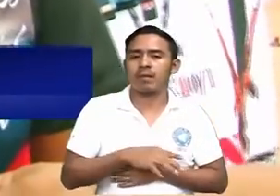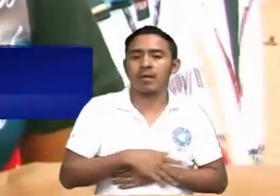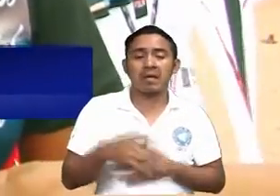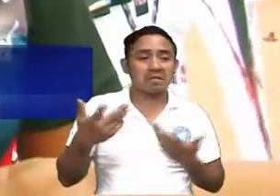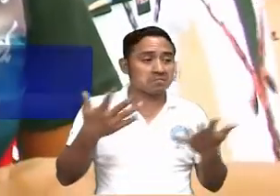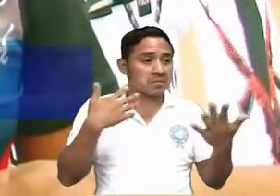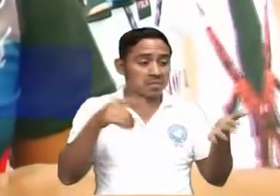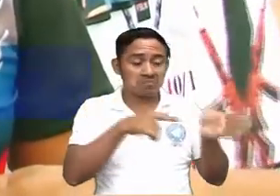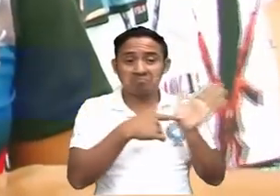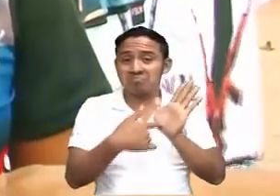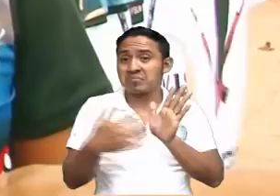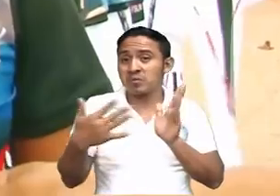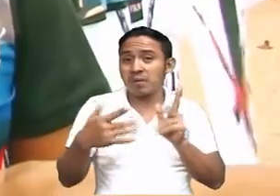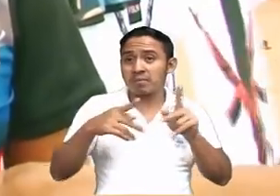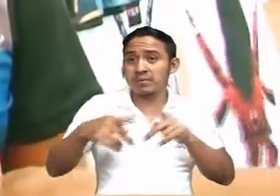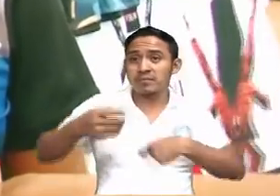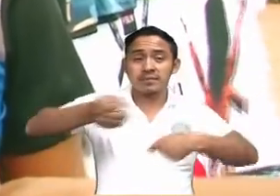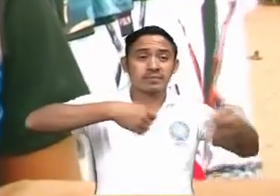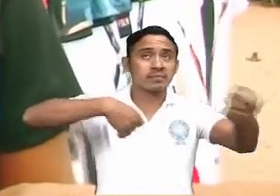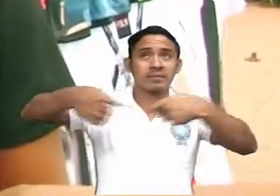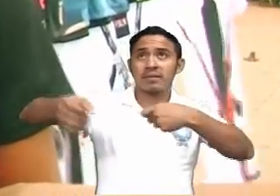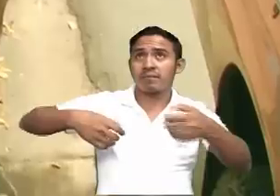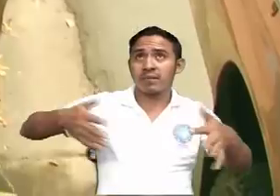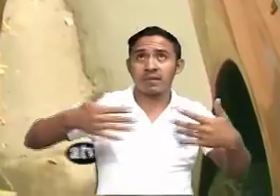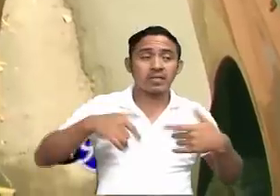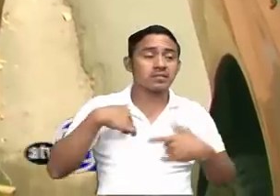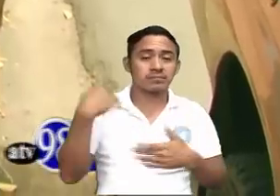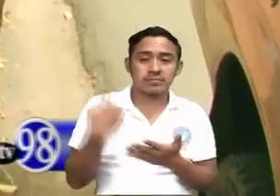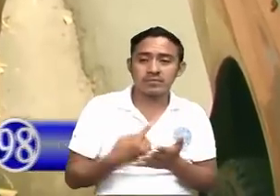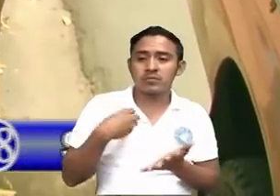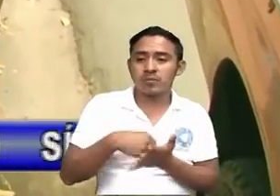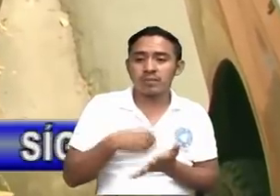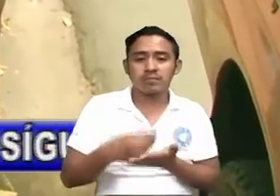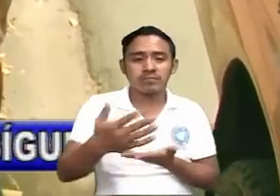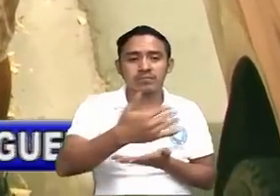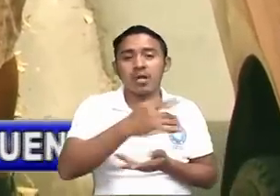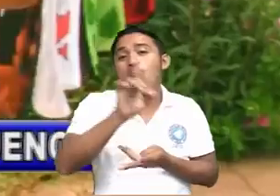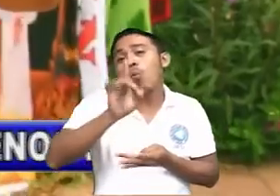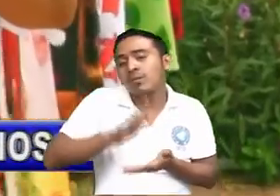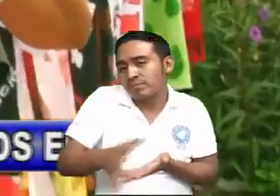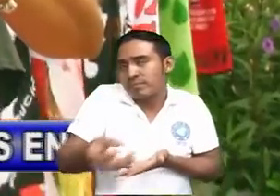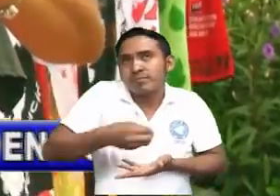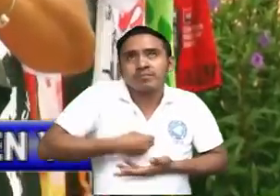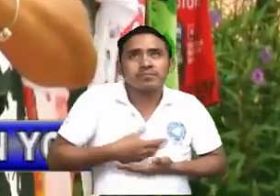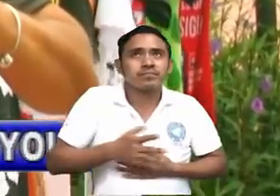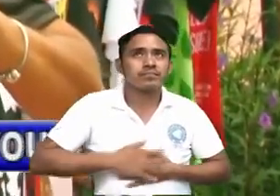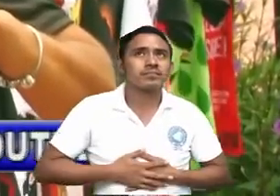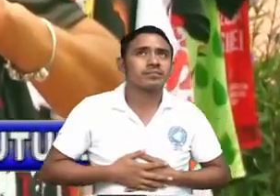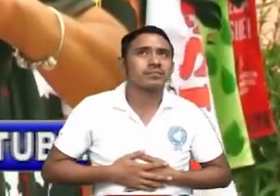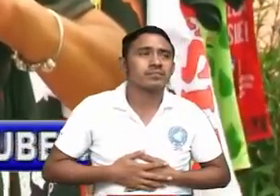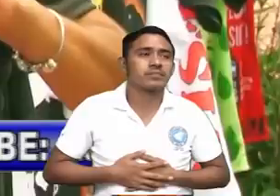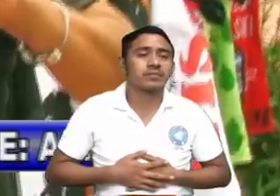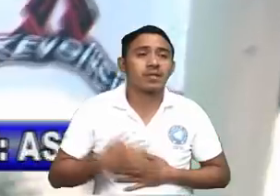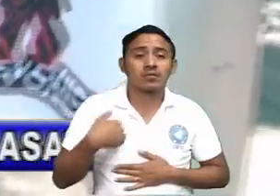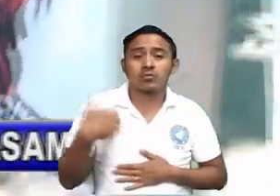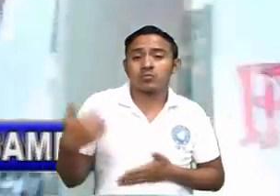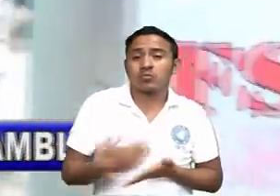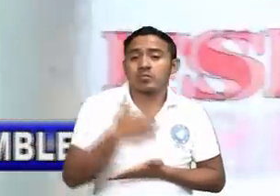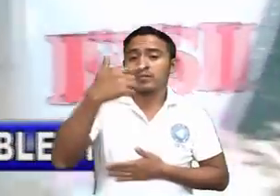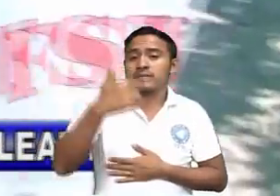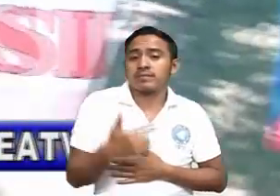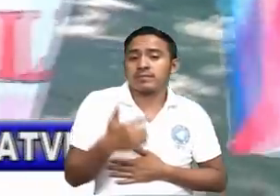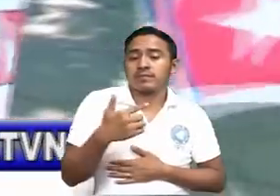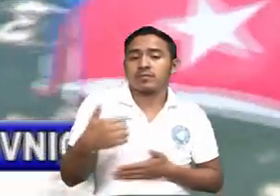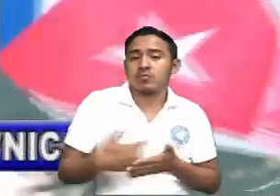ven estas cosas de gente que ande vendiendo así, entonces aprovechamos para llevarnos una aunque sea. ¿Desde Nueva Guinea? Entonces, desde Nueva Guinea, sí. ¿Qué